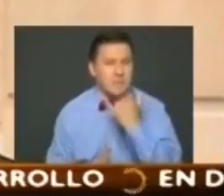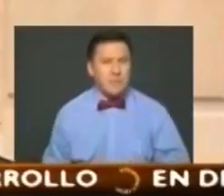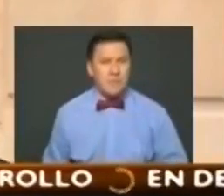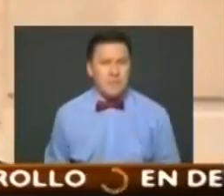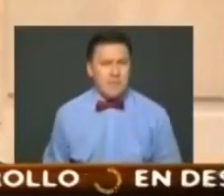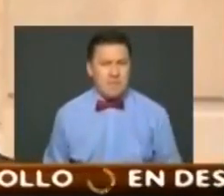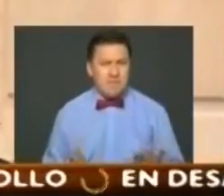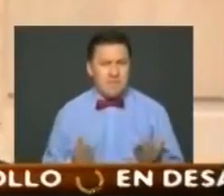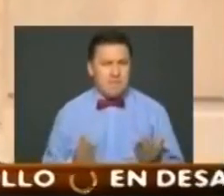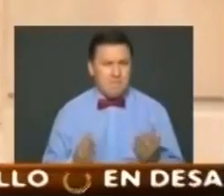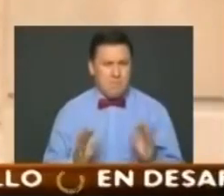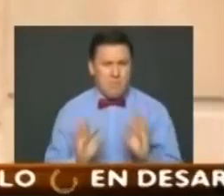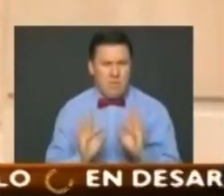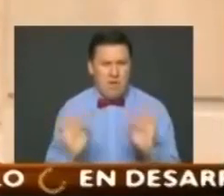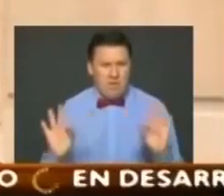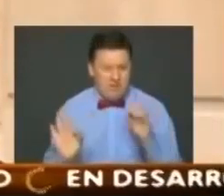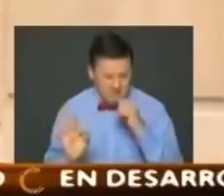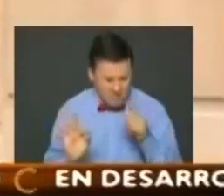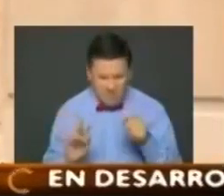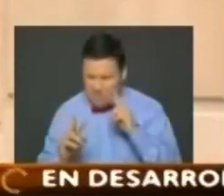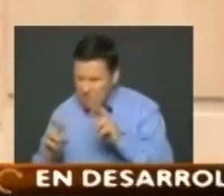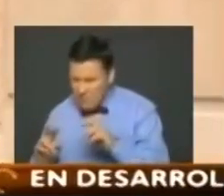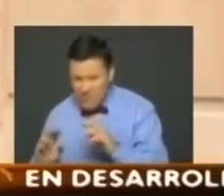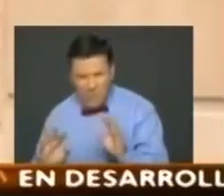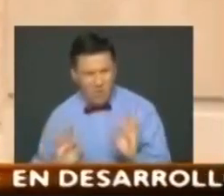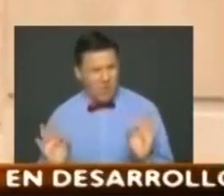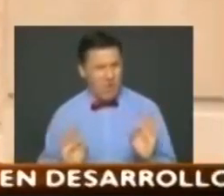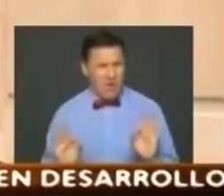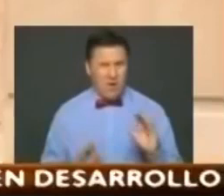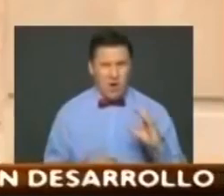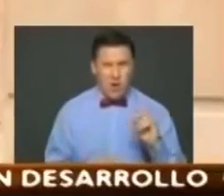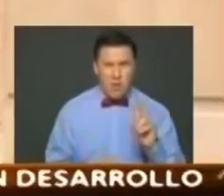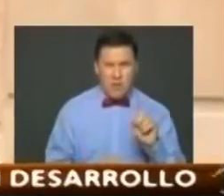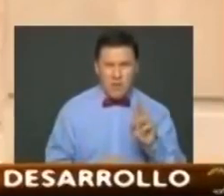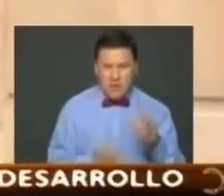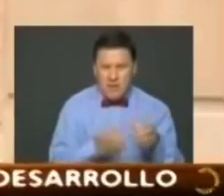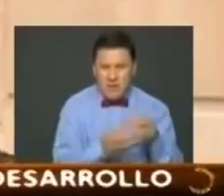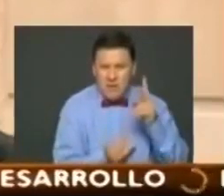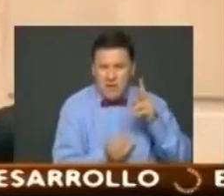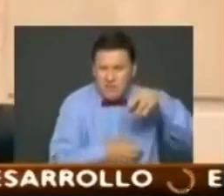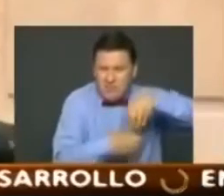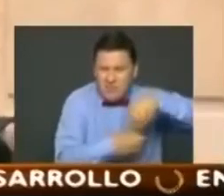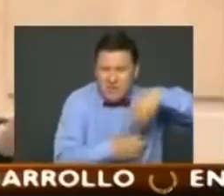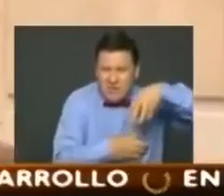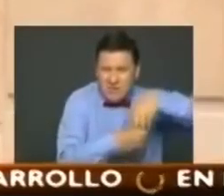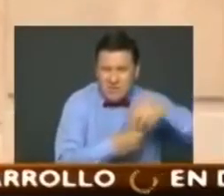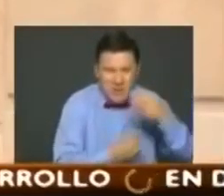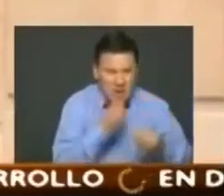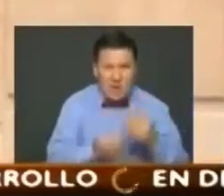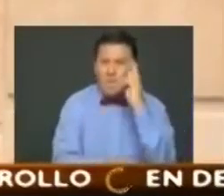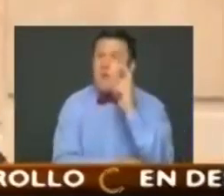hay ninguna. No hay ninguna denuncia de las convivir a la fiscalía. No se hicieron